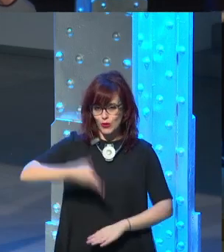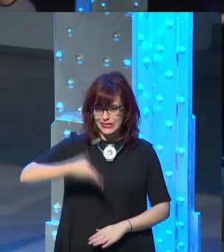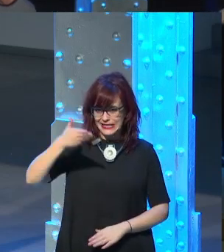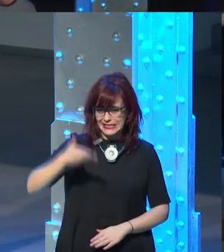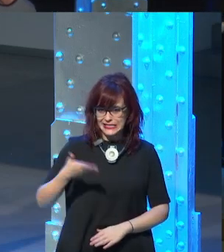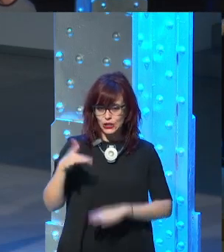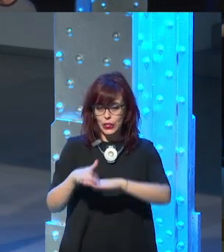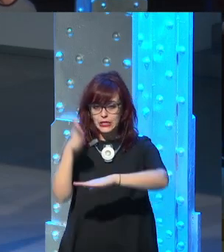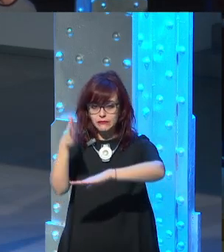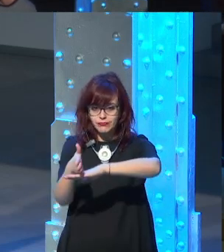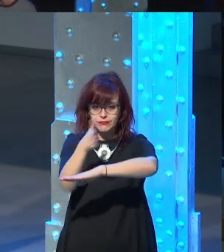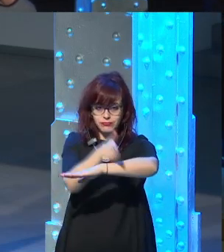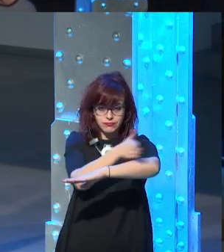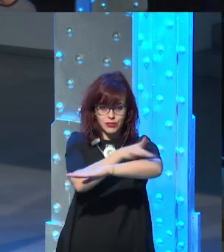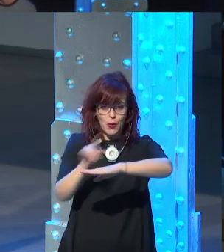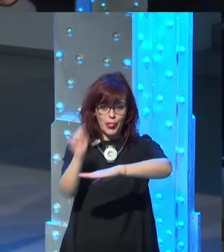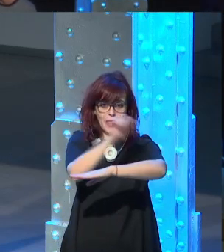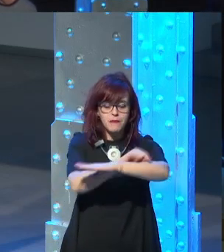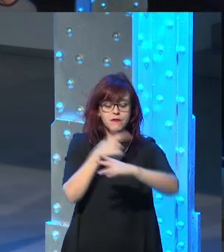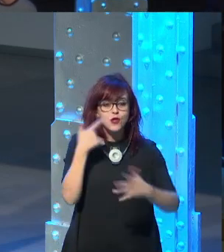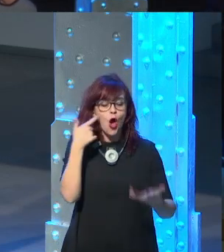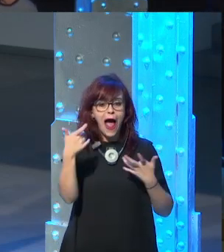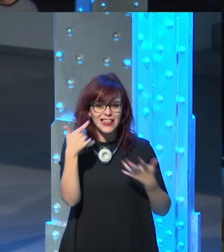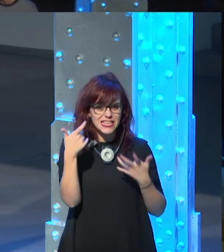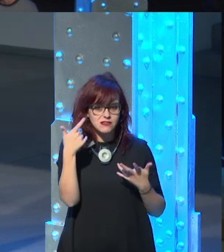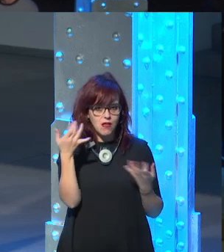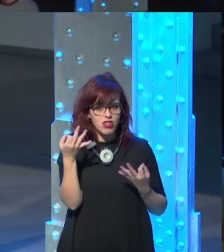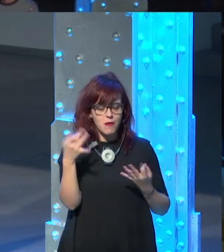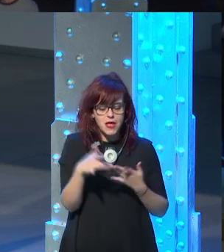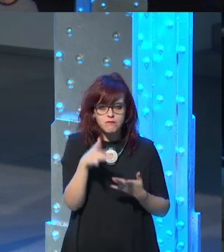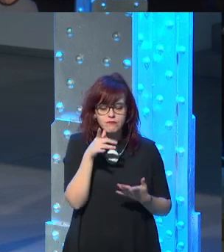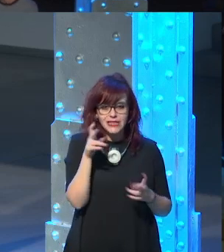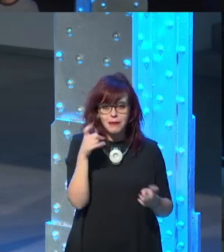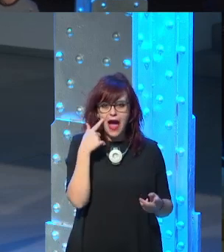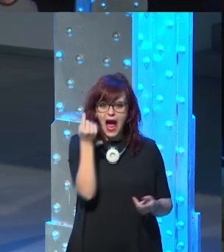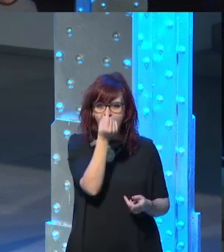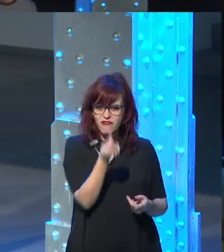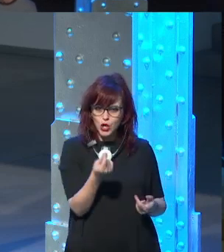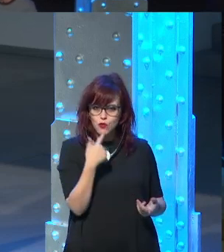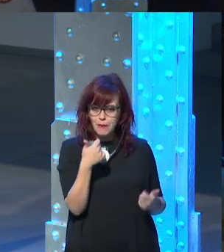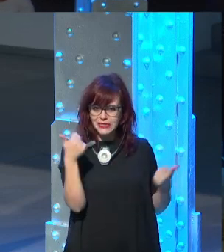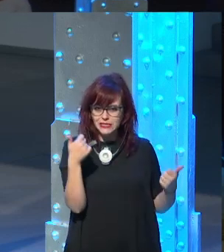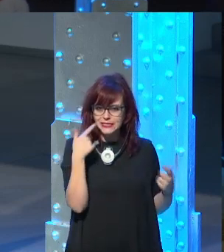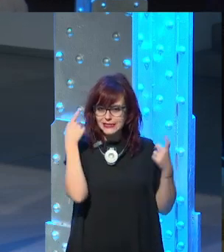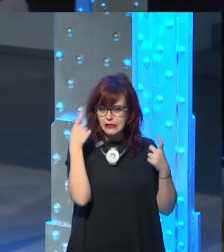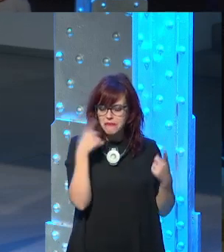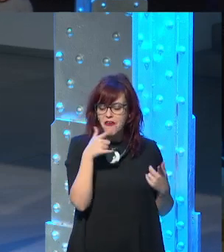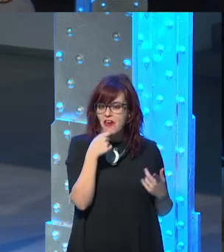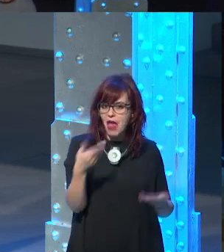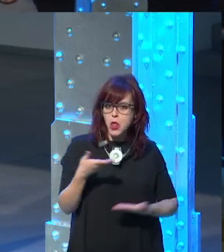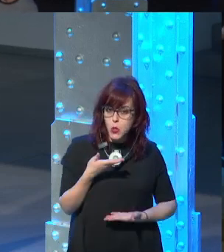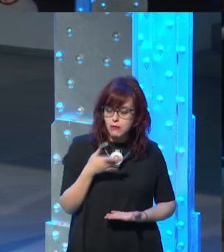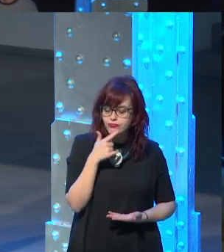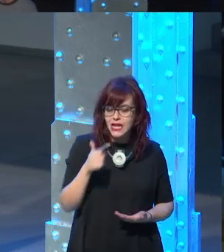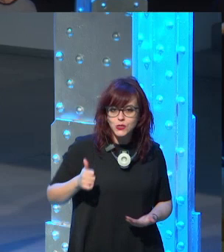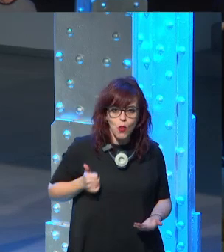y me imaginaba que colaborando con un artista tenía que tener una componente gráfica, mostrar esto gráficamente. Entonces, bueno,